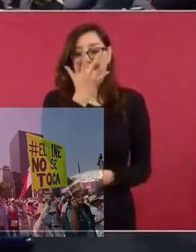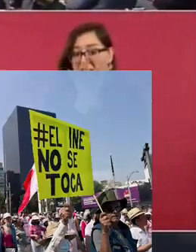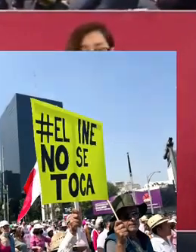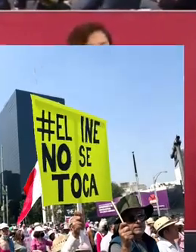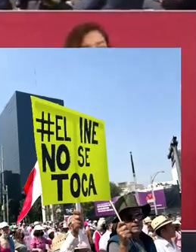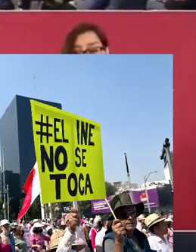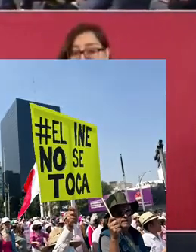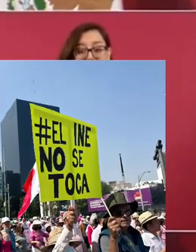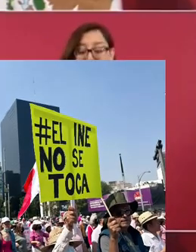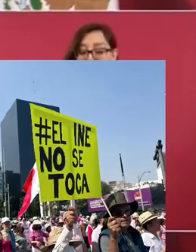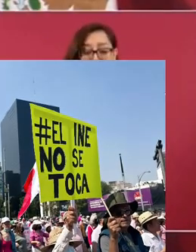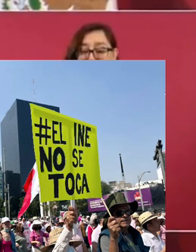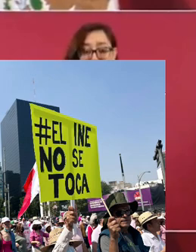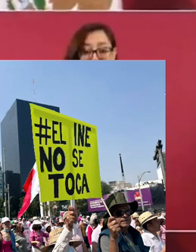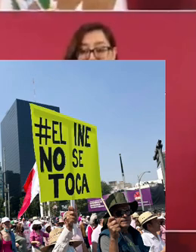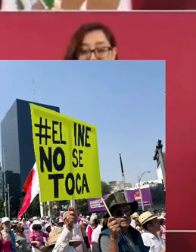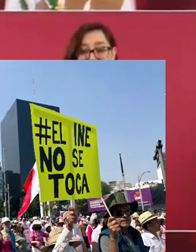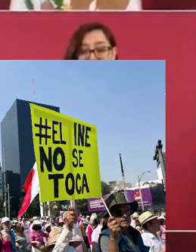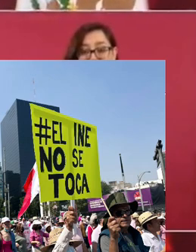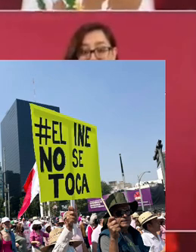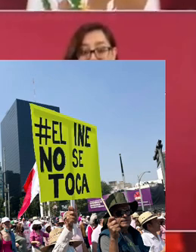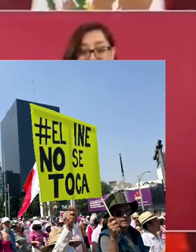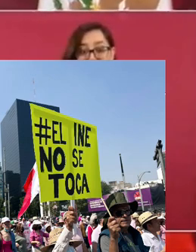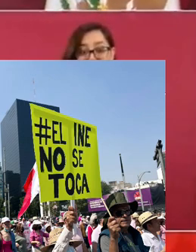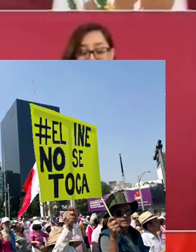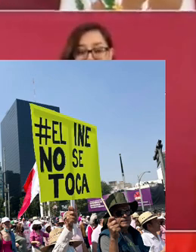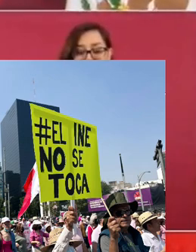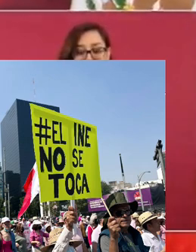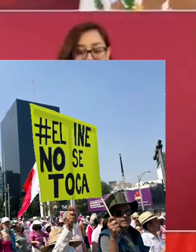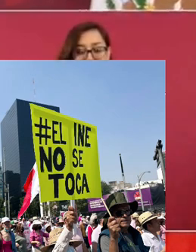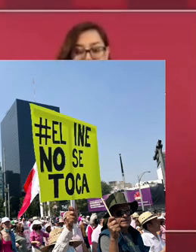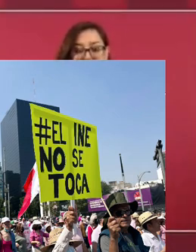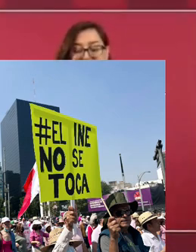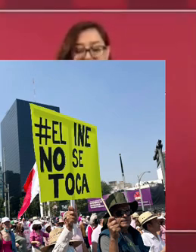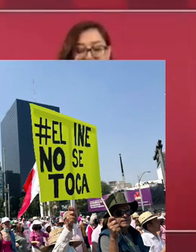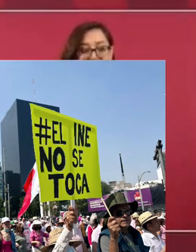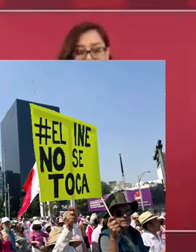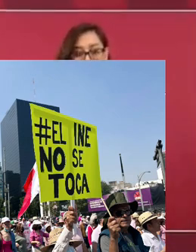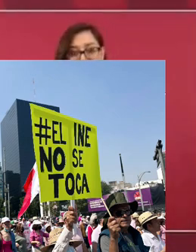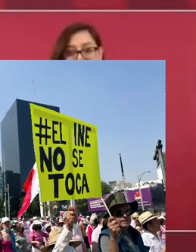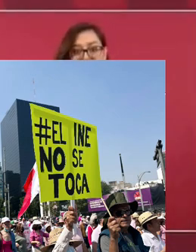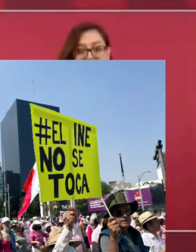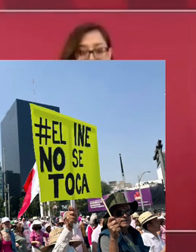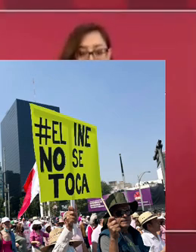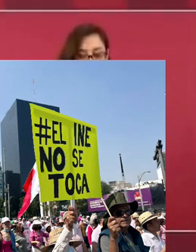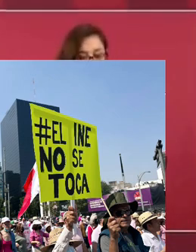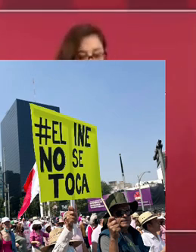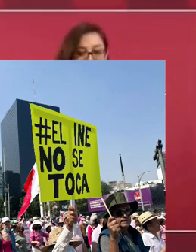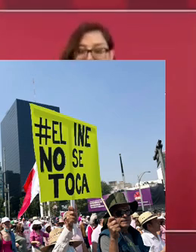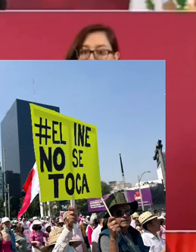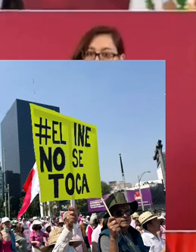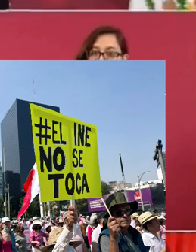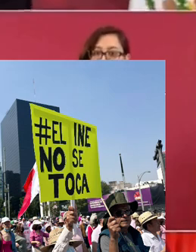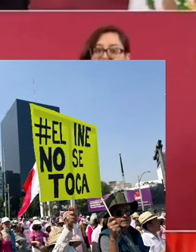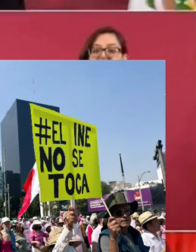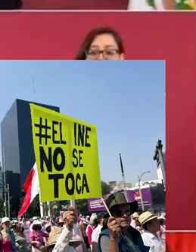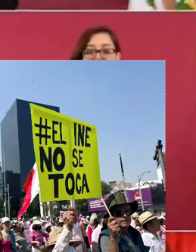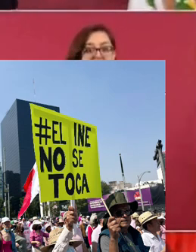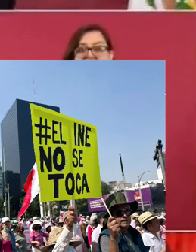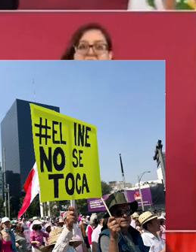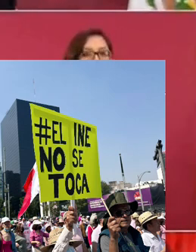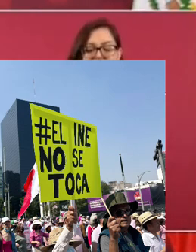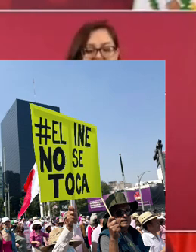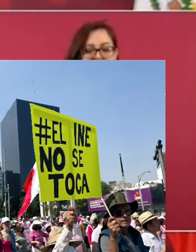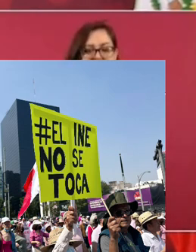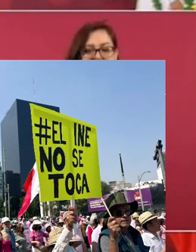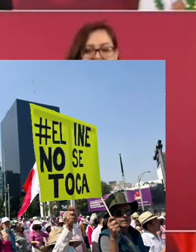zumba que saques una cartulina diciendo el INE no